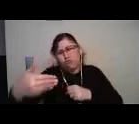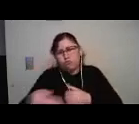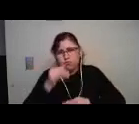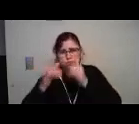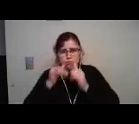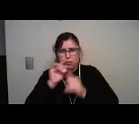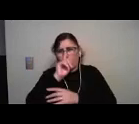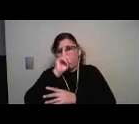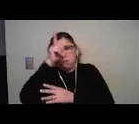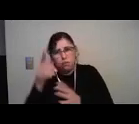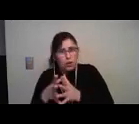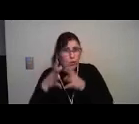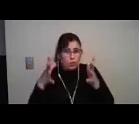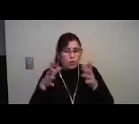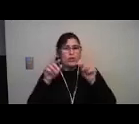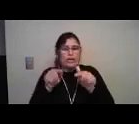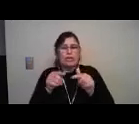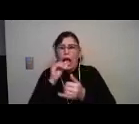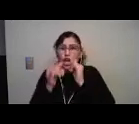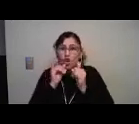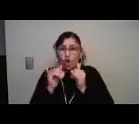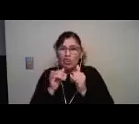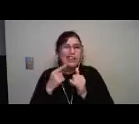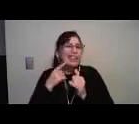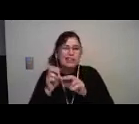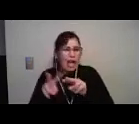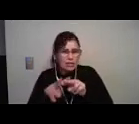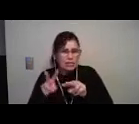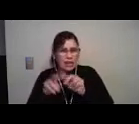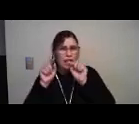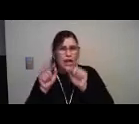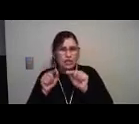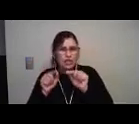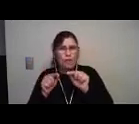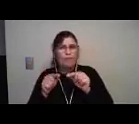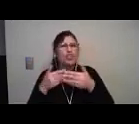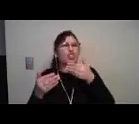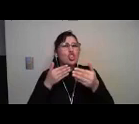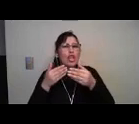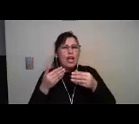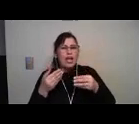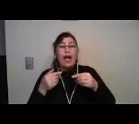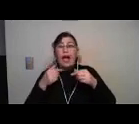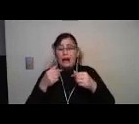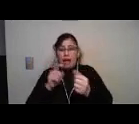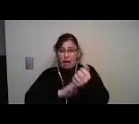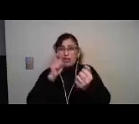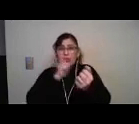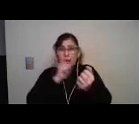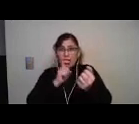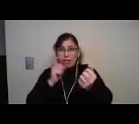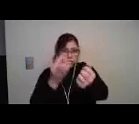como todos saben, el alcohol tiene la particularidad de metabolizarse extremadamente rápido en el cuerpo,